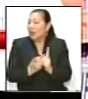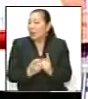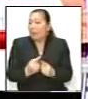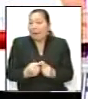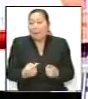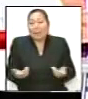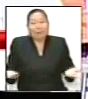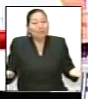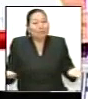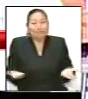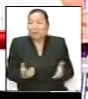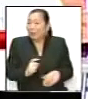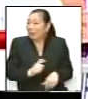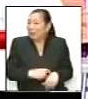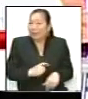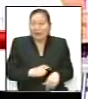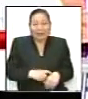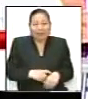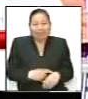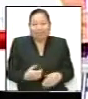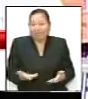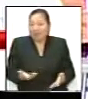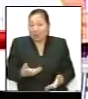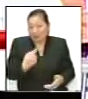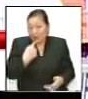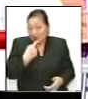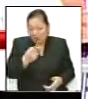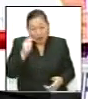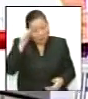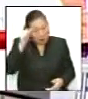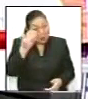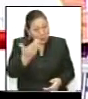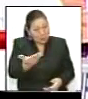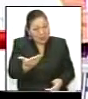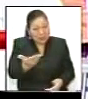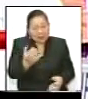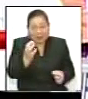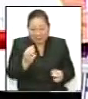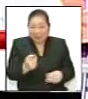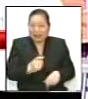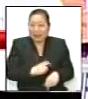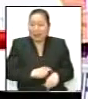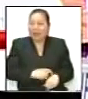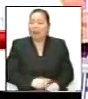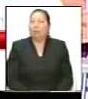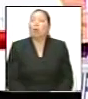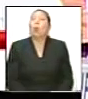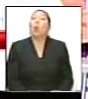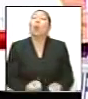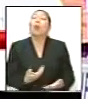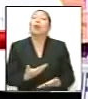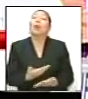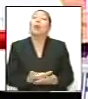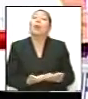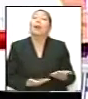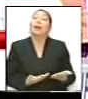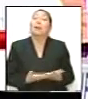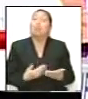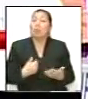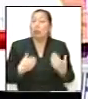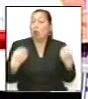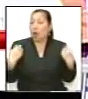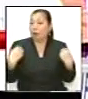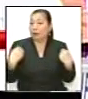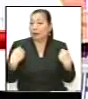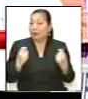Y no es el momento para hacerle recordar al ingeniero Nelson Chuy, creo que sí es el momento. ¿Cuántos documentos desde mi despacho